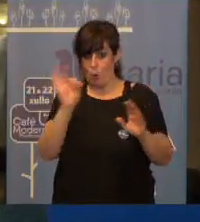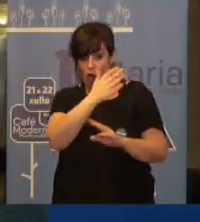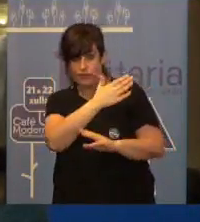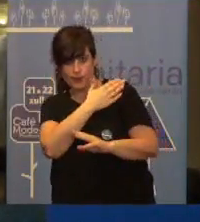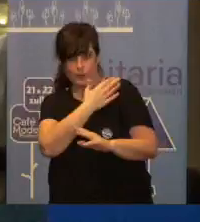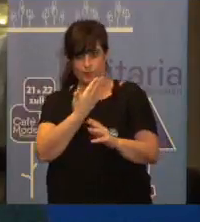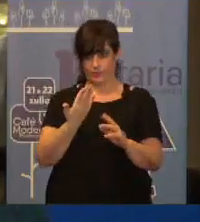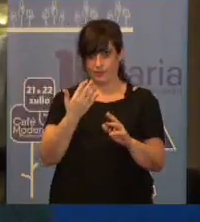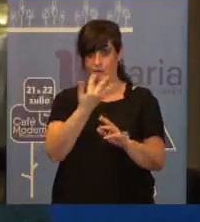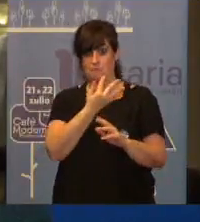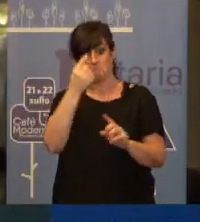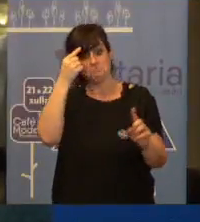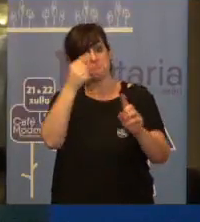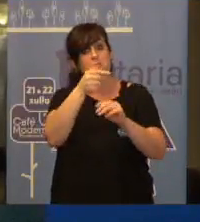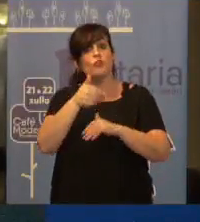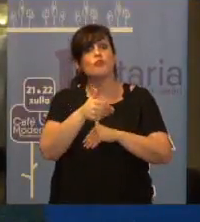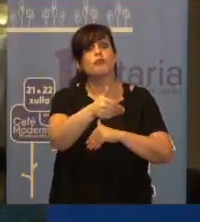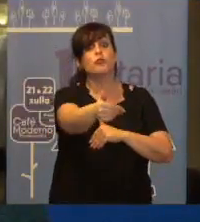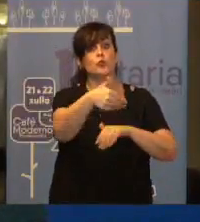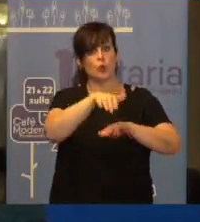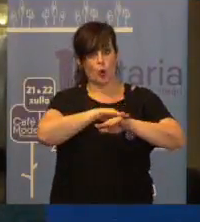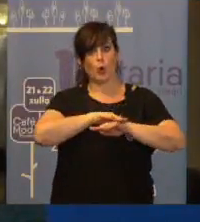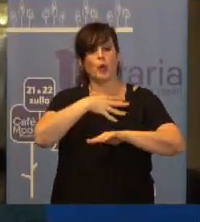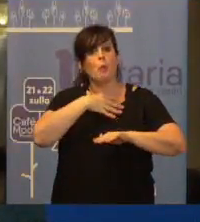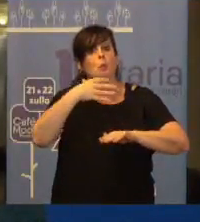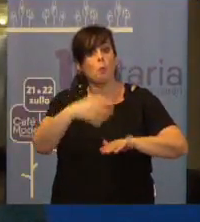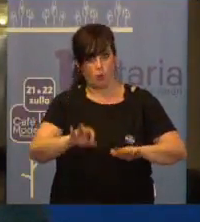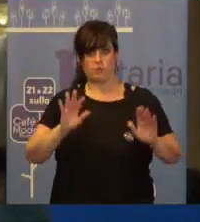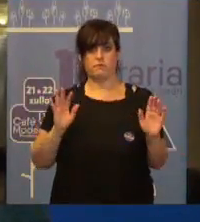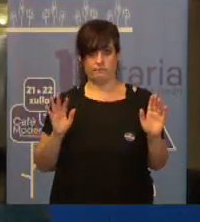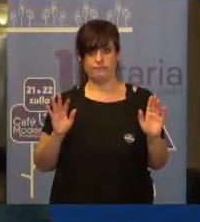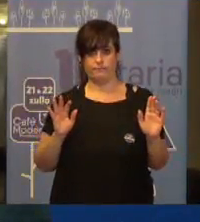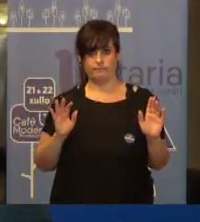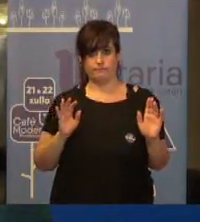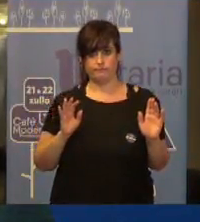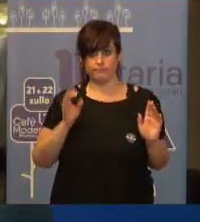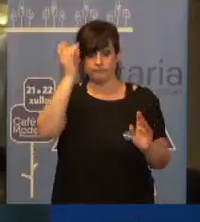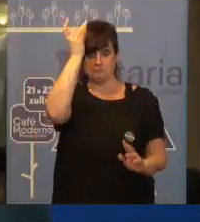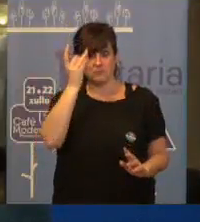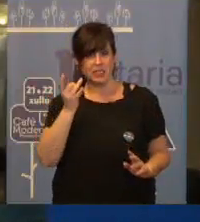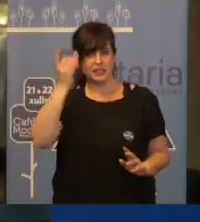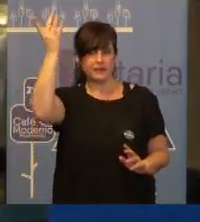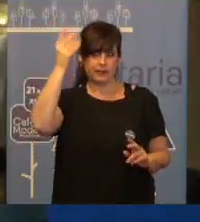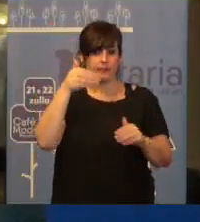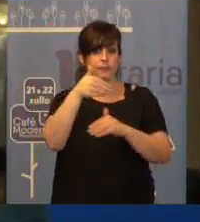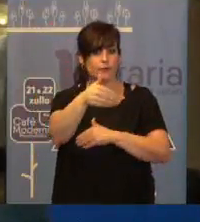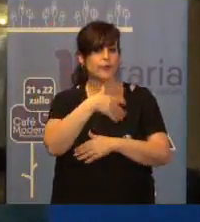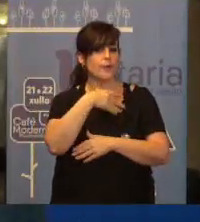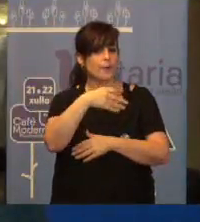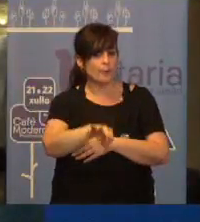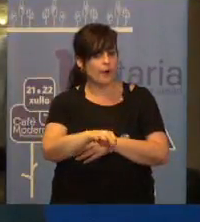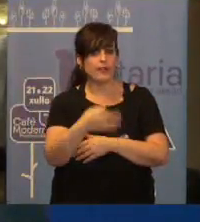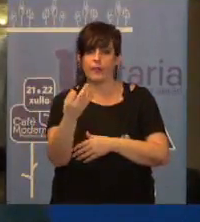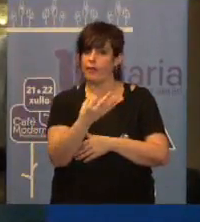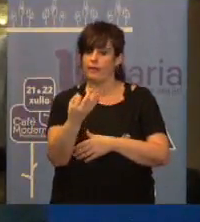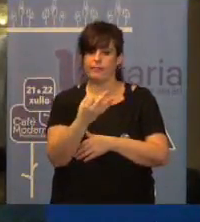solvencia nun futuro goberno posible. A idea da plausibilidade dese goberno ten que estar